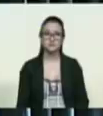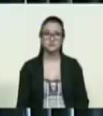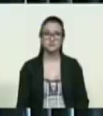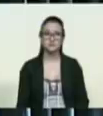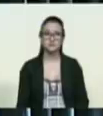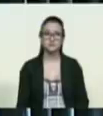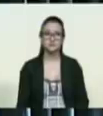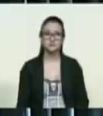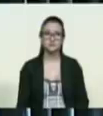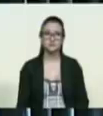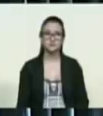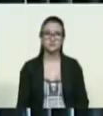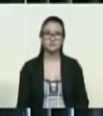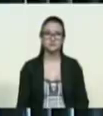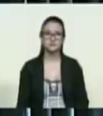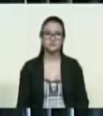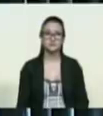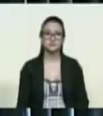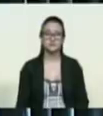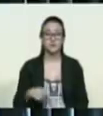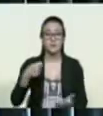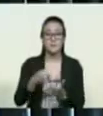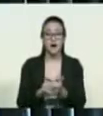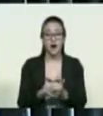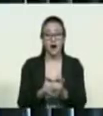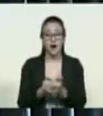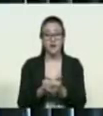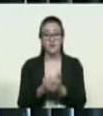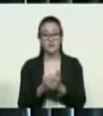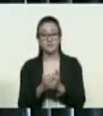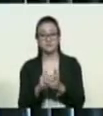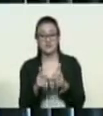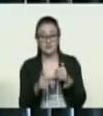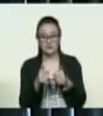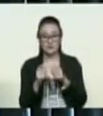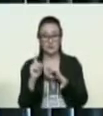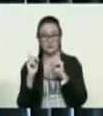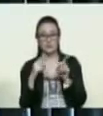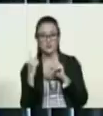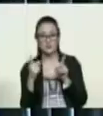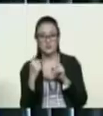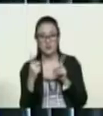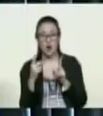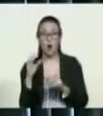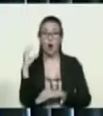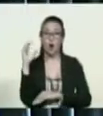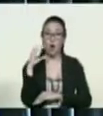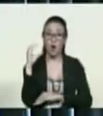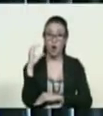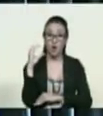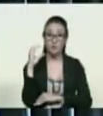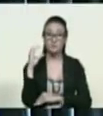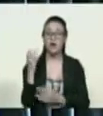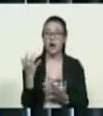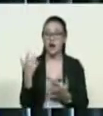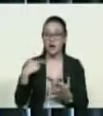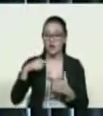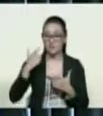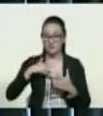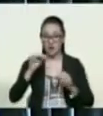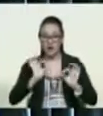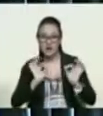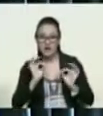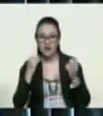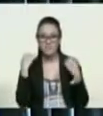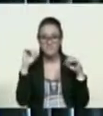de los que pagaron los drones en Colombia, de los que entrenaron y colaboraron en el entrenamiento, de